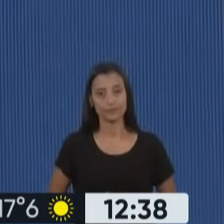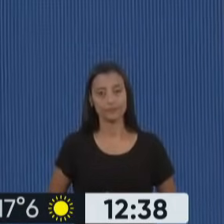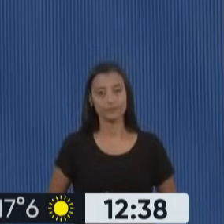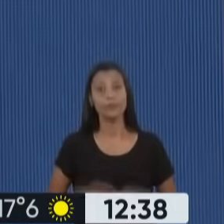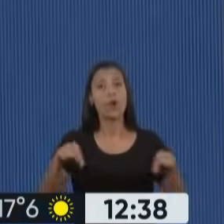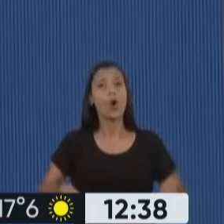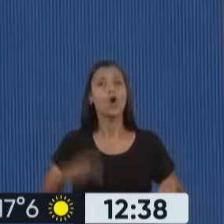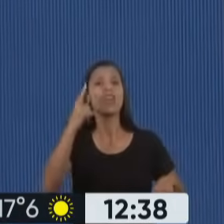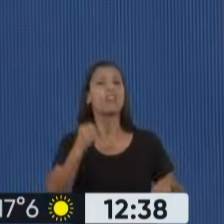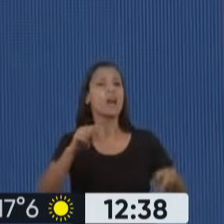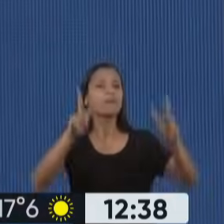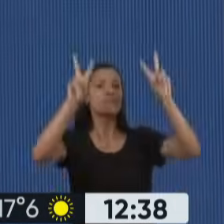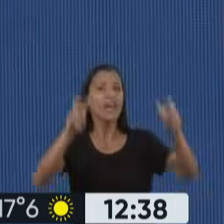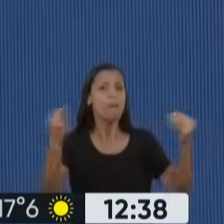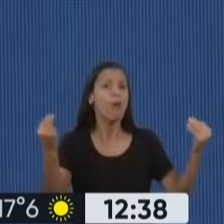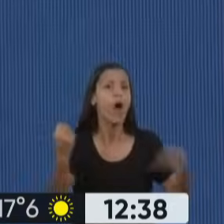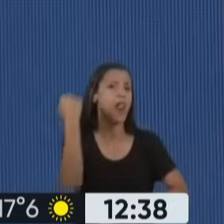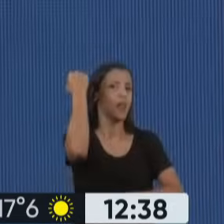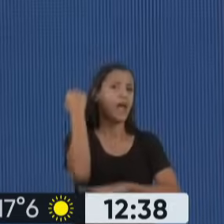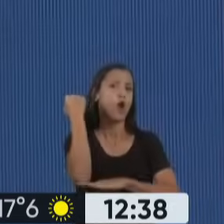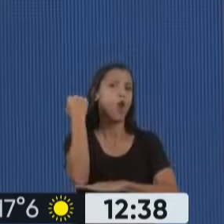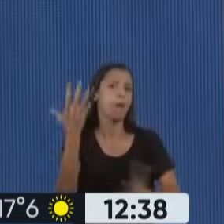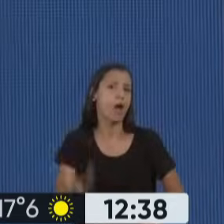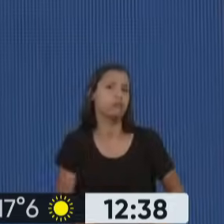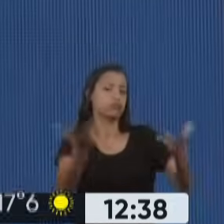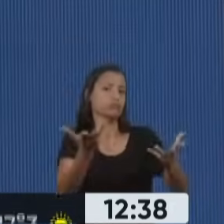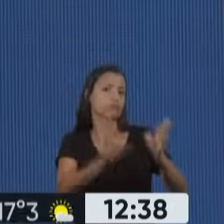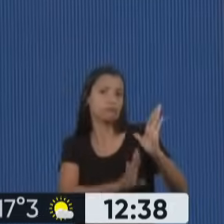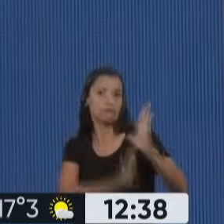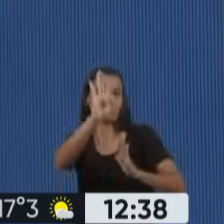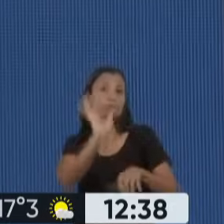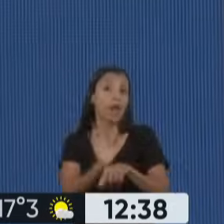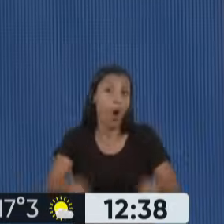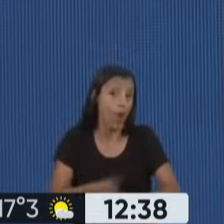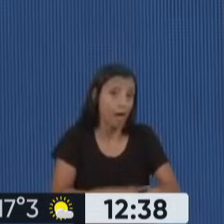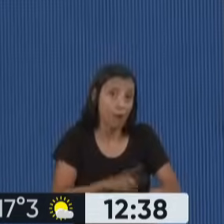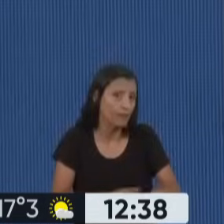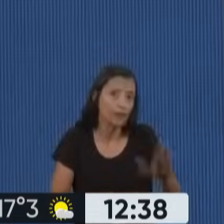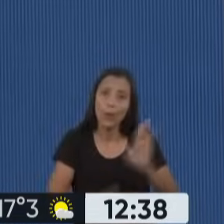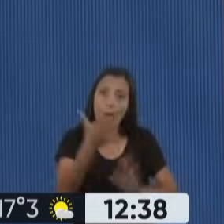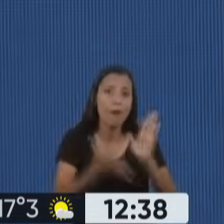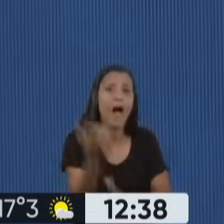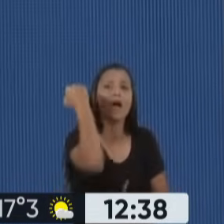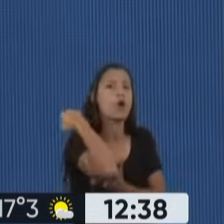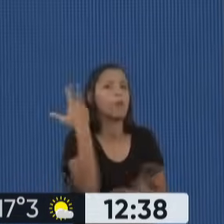la charla de hoy es sobre crecimiento económico. Es decir, es la hora del crecimiento económico.